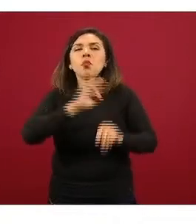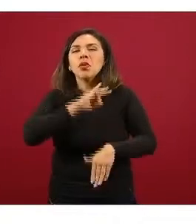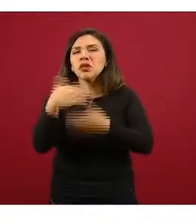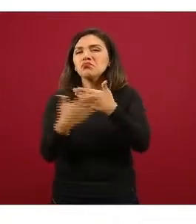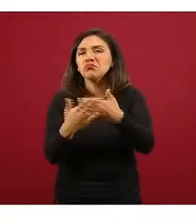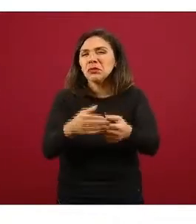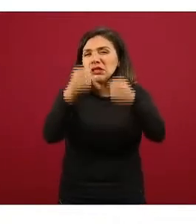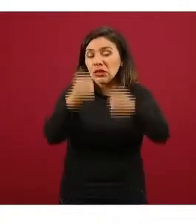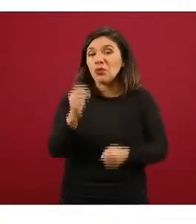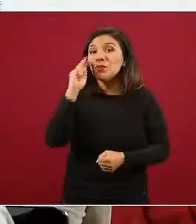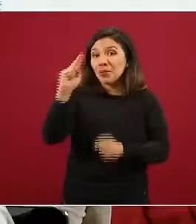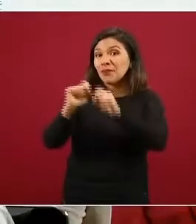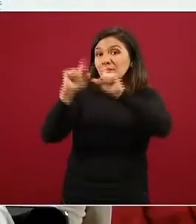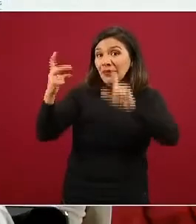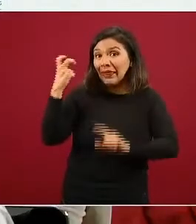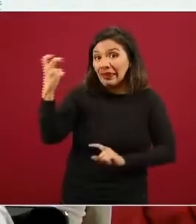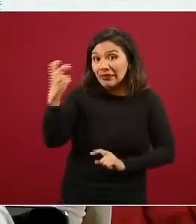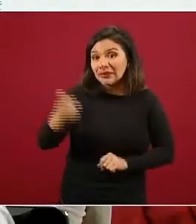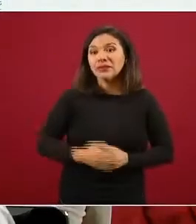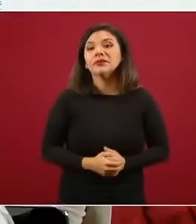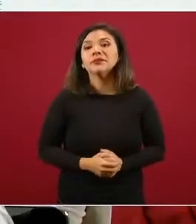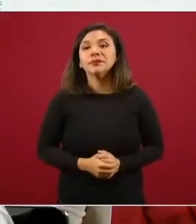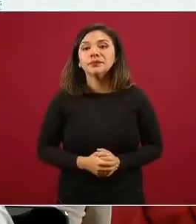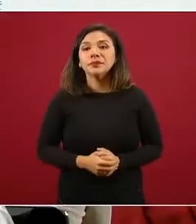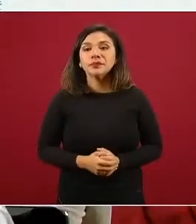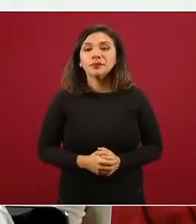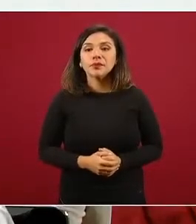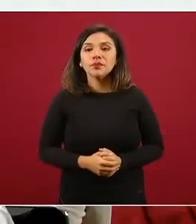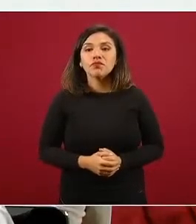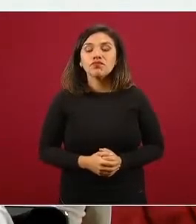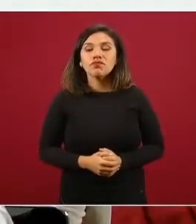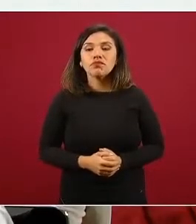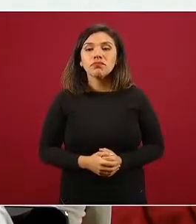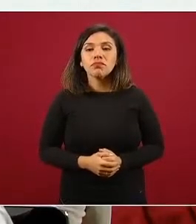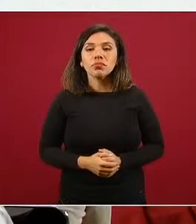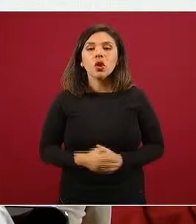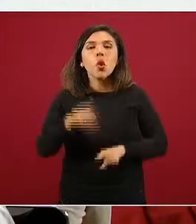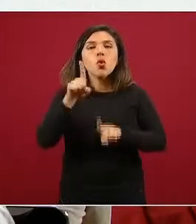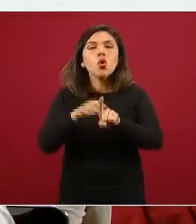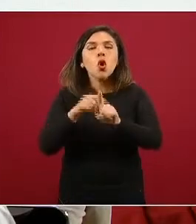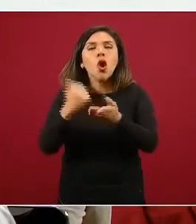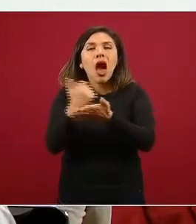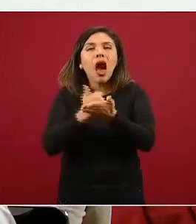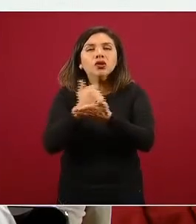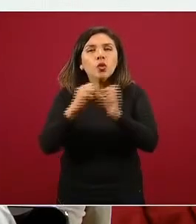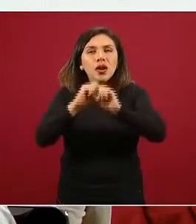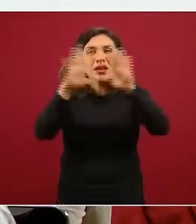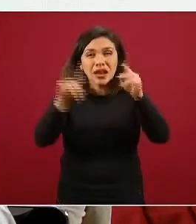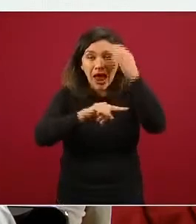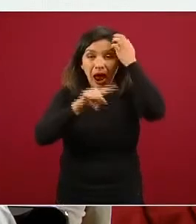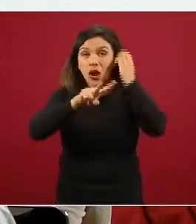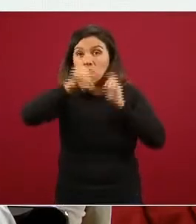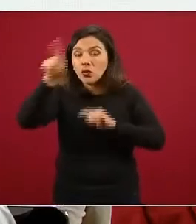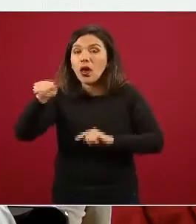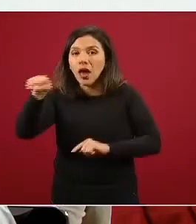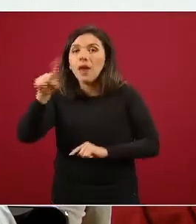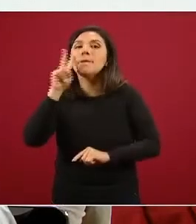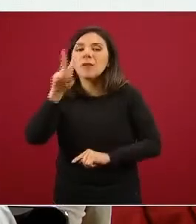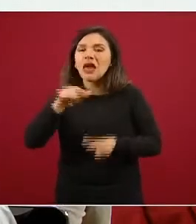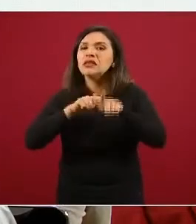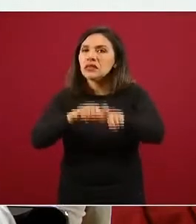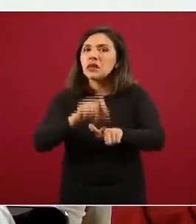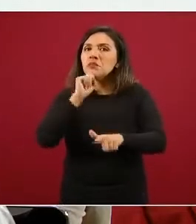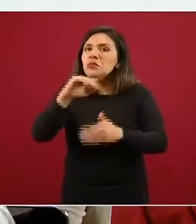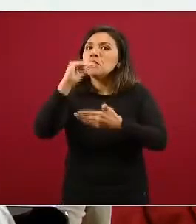que es precisamente la siguiente diapositiva, la curva de color azul claro. Continuamos con